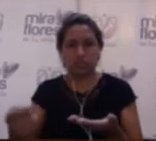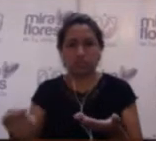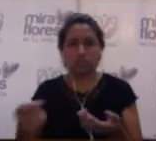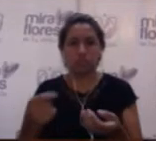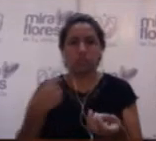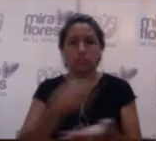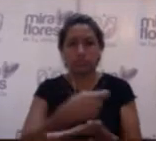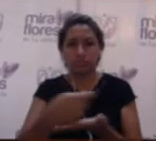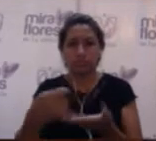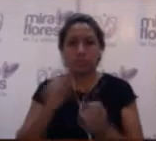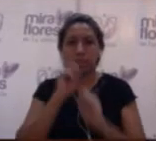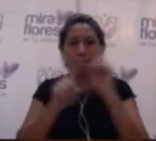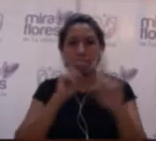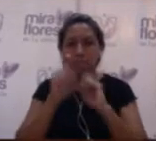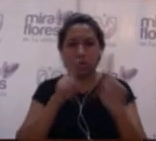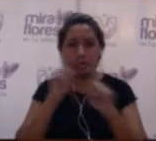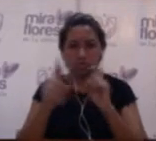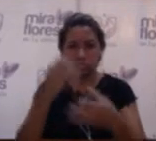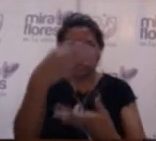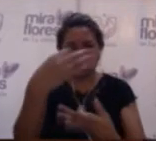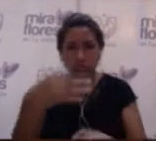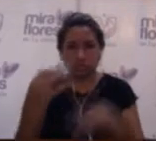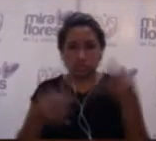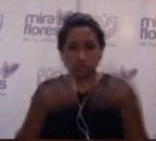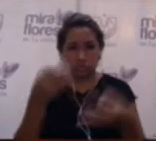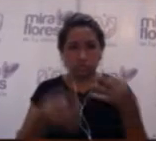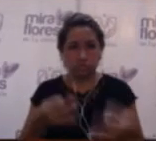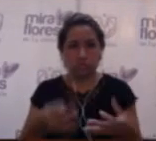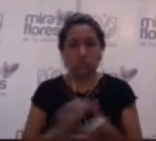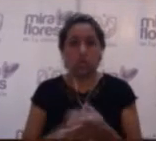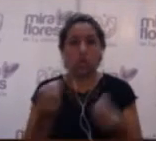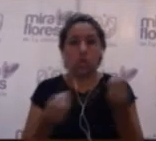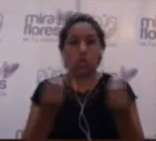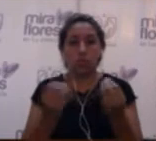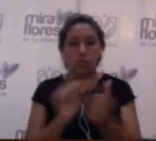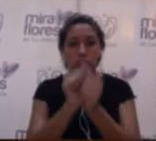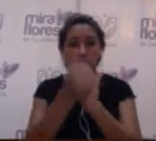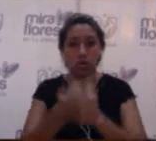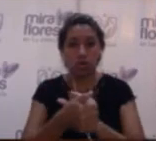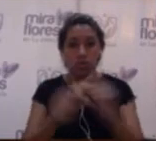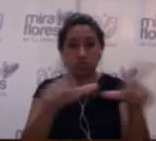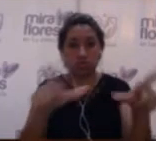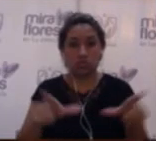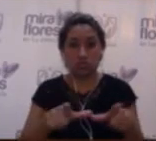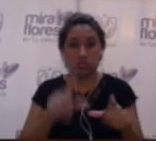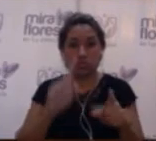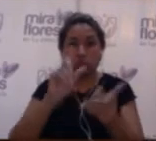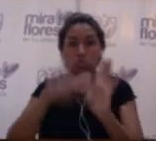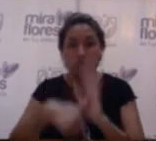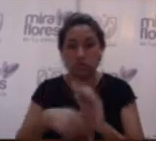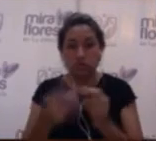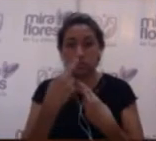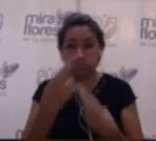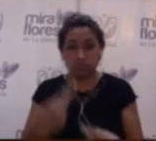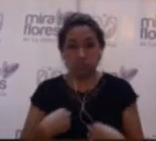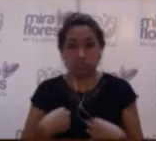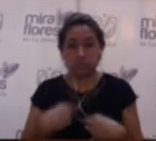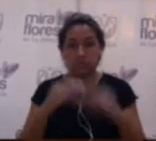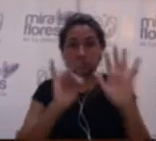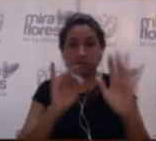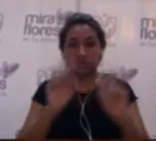encuestas dentro del radio donde se ubica este cambio de zonificación y se obtuvieron respuestas, 63 de